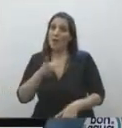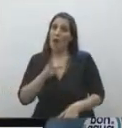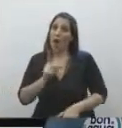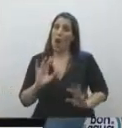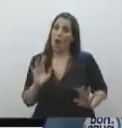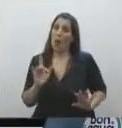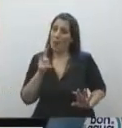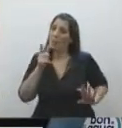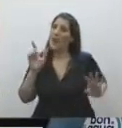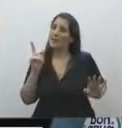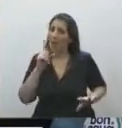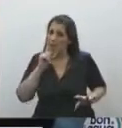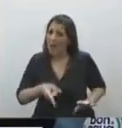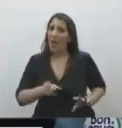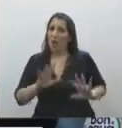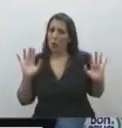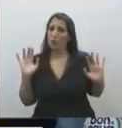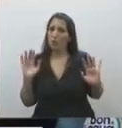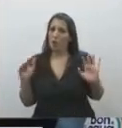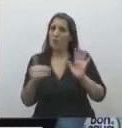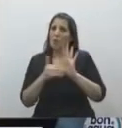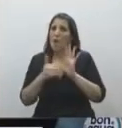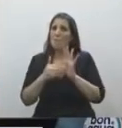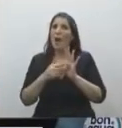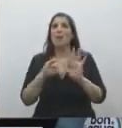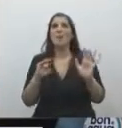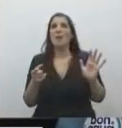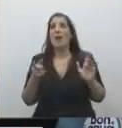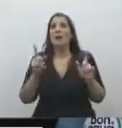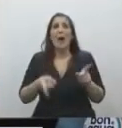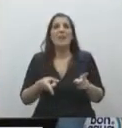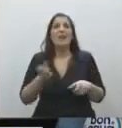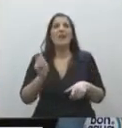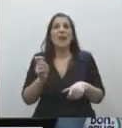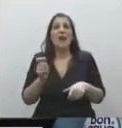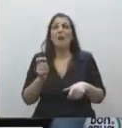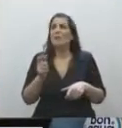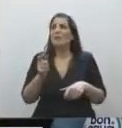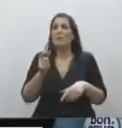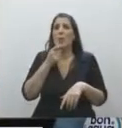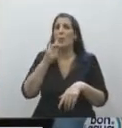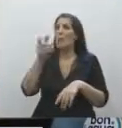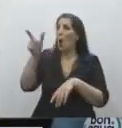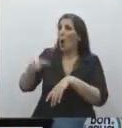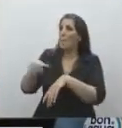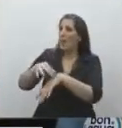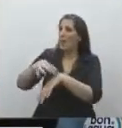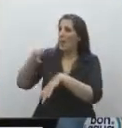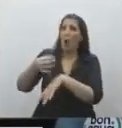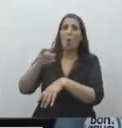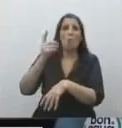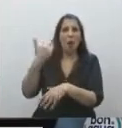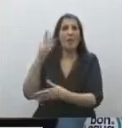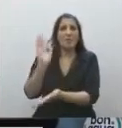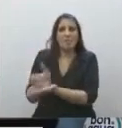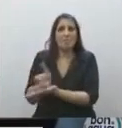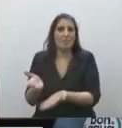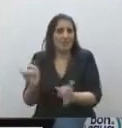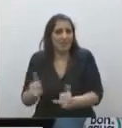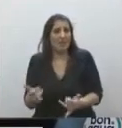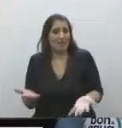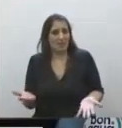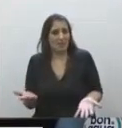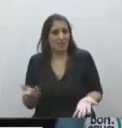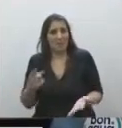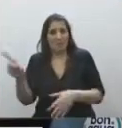la realidad, o que vamos bien y hay que ratificar el rumbo, y cuando uno va a la realidad, advierte que por un lado